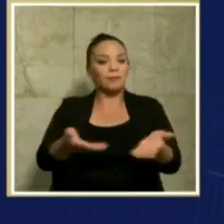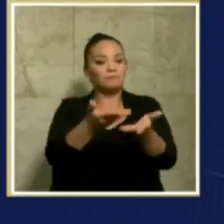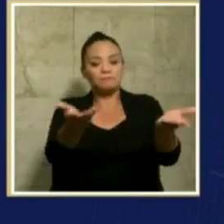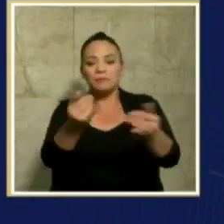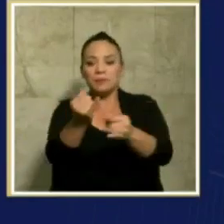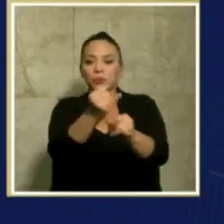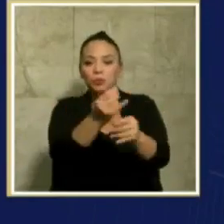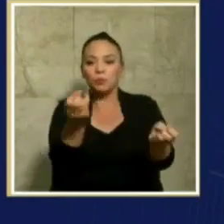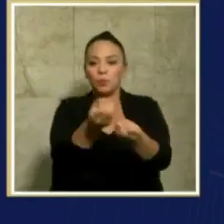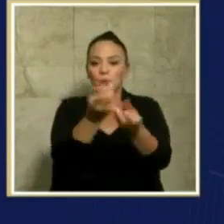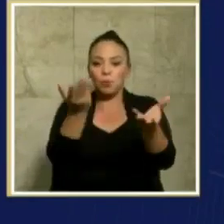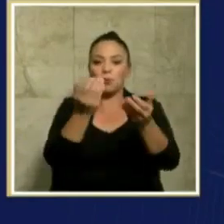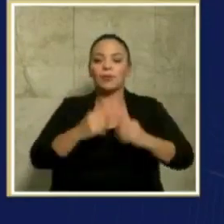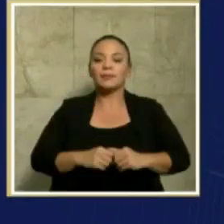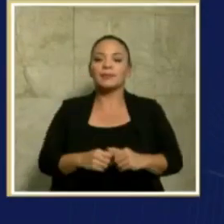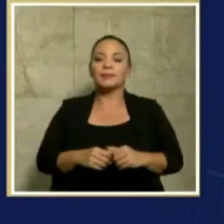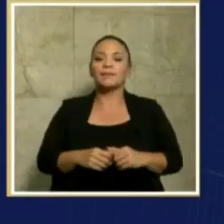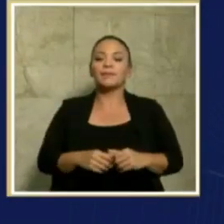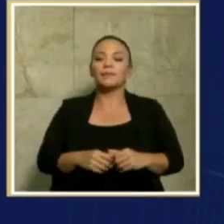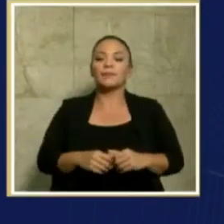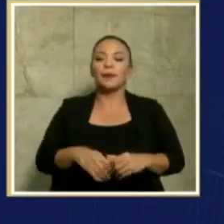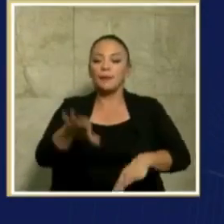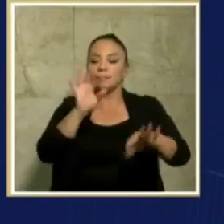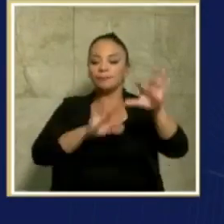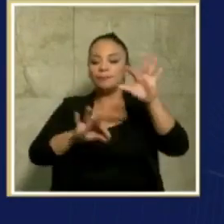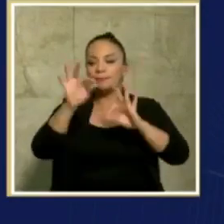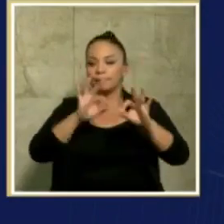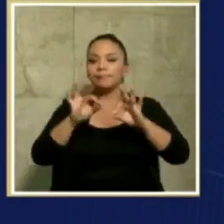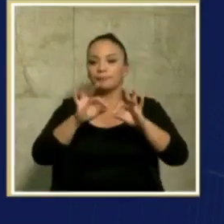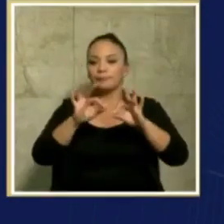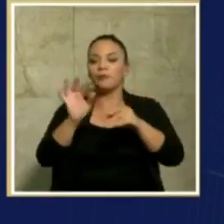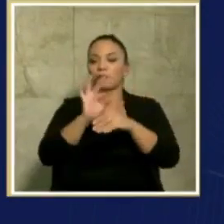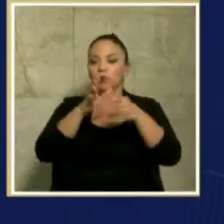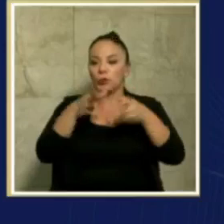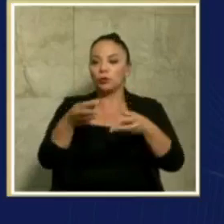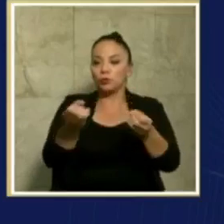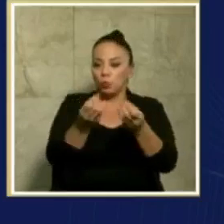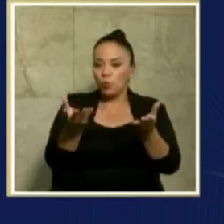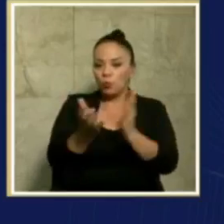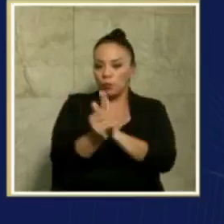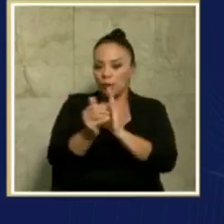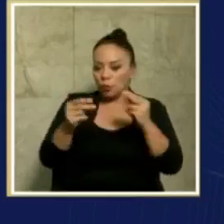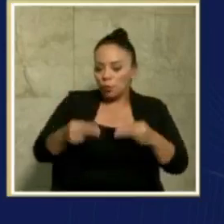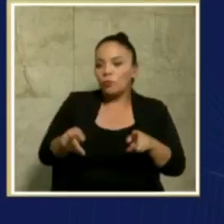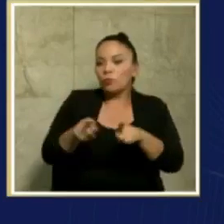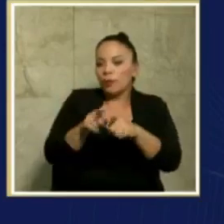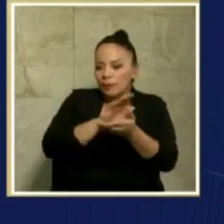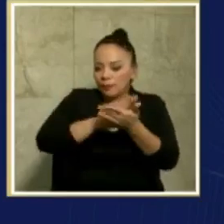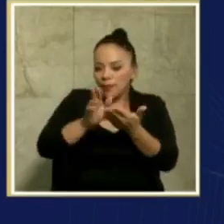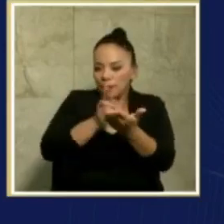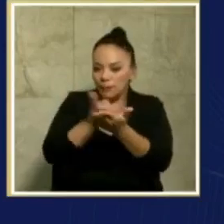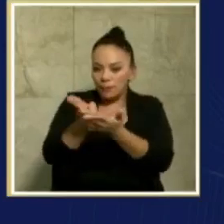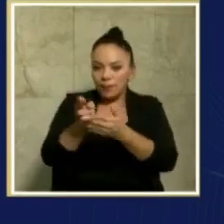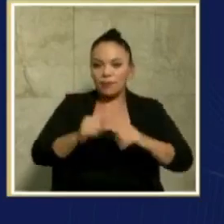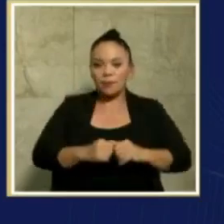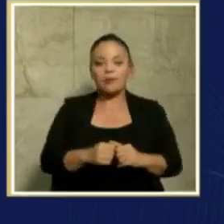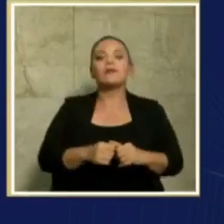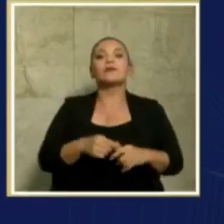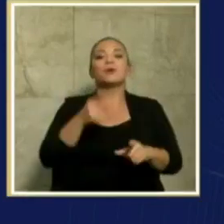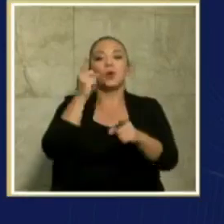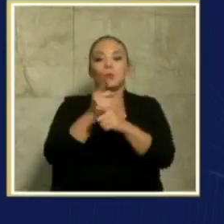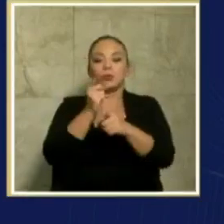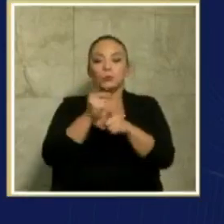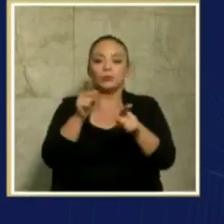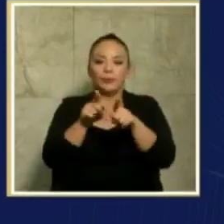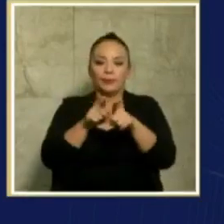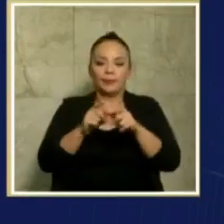público para que la selección del personal y el talento humano del sector público sea también transparente, ¿ok? Y sea oportuno, por